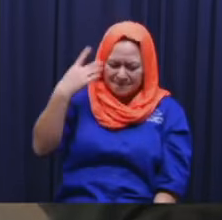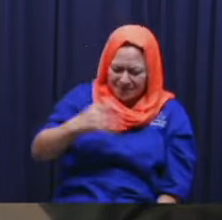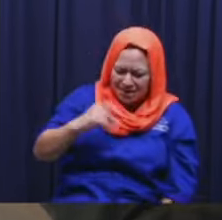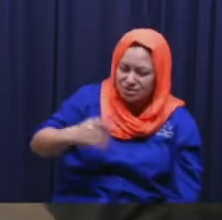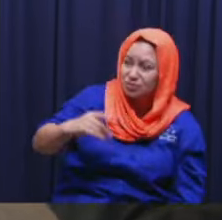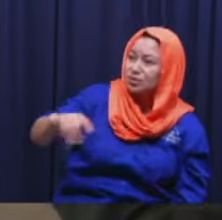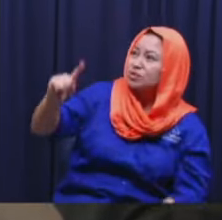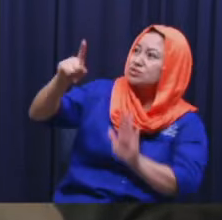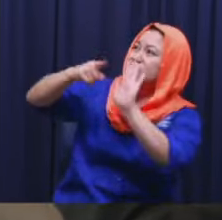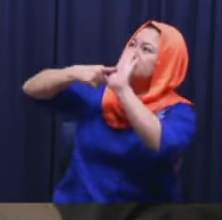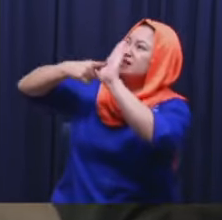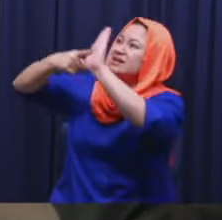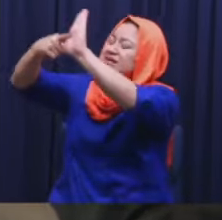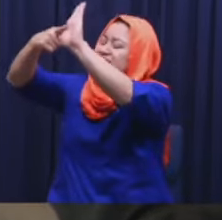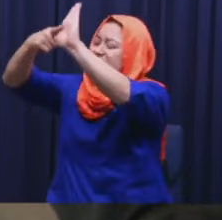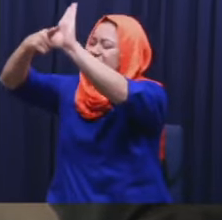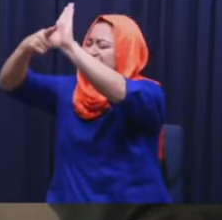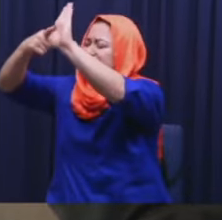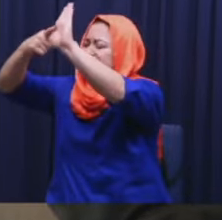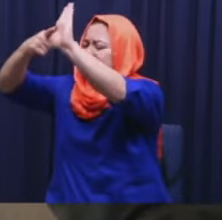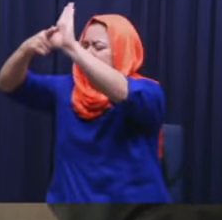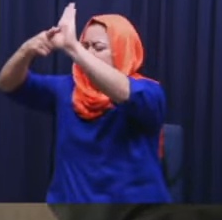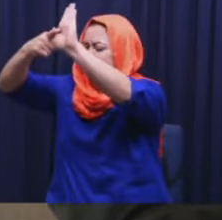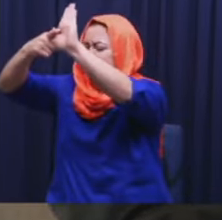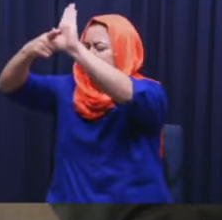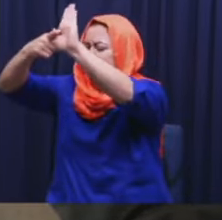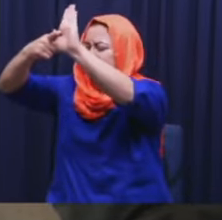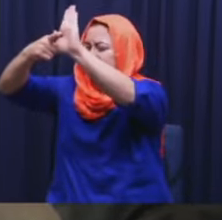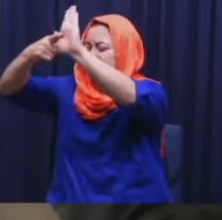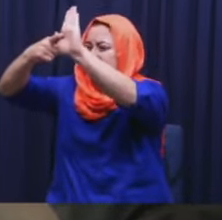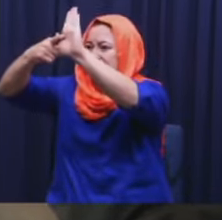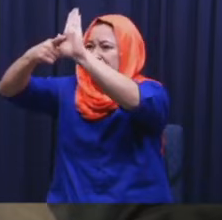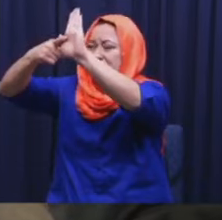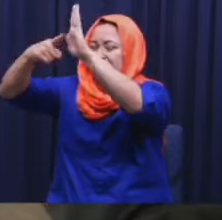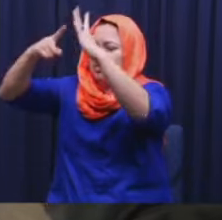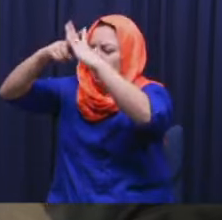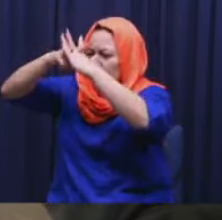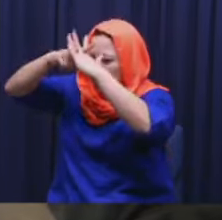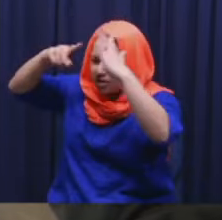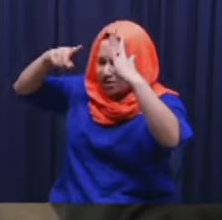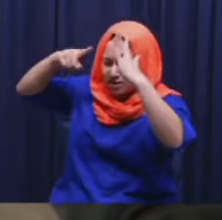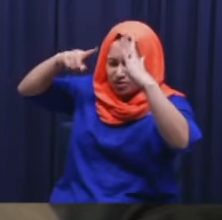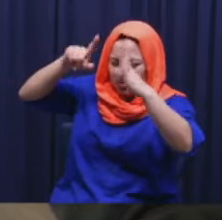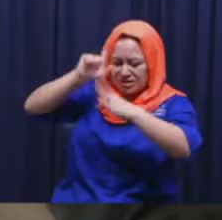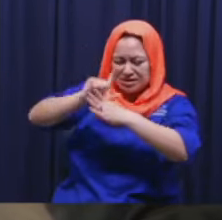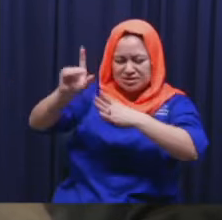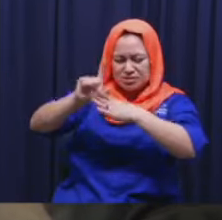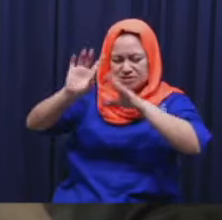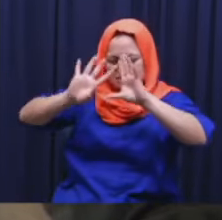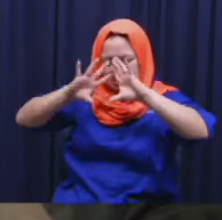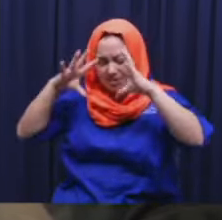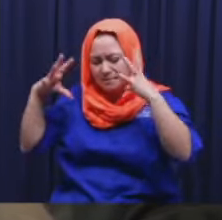Biblia que vienen corriendo, huyendo de las cosas del mundo.